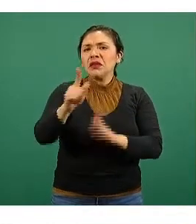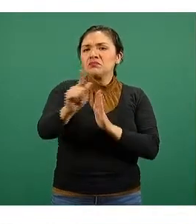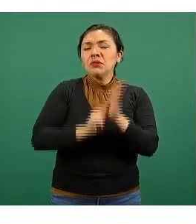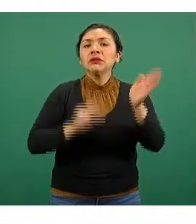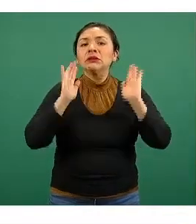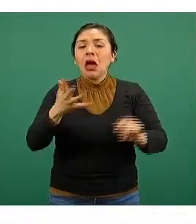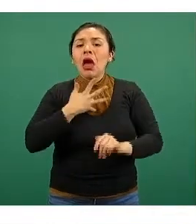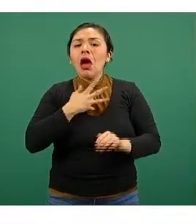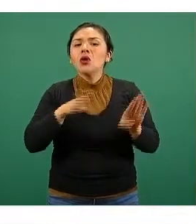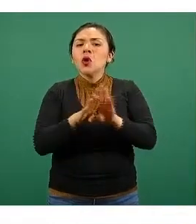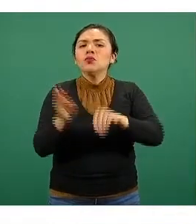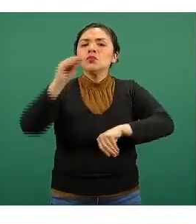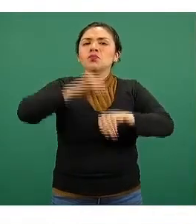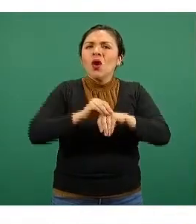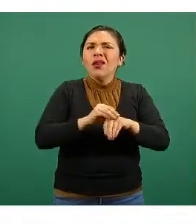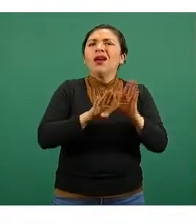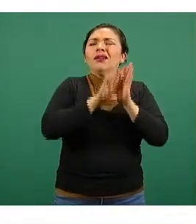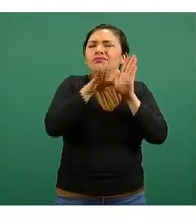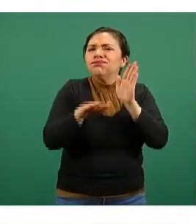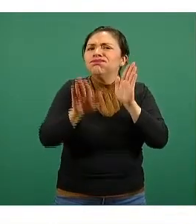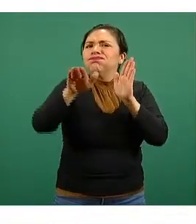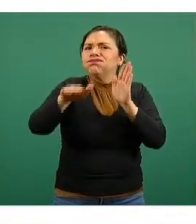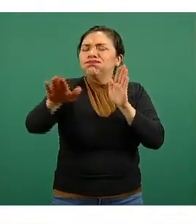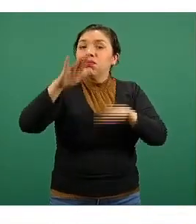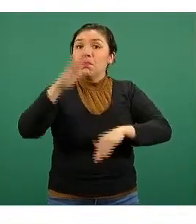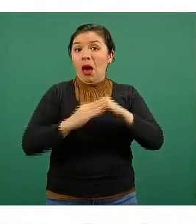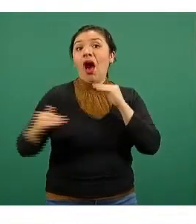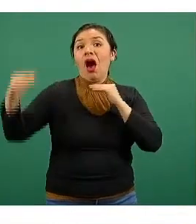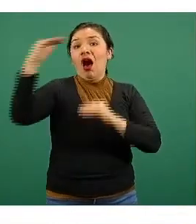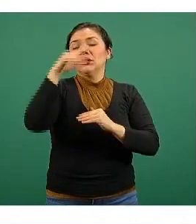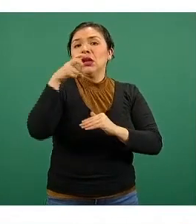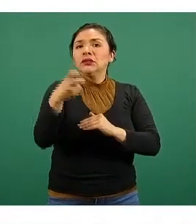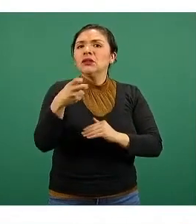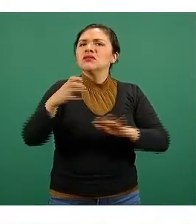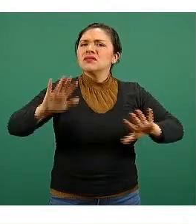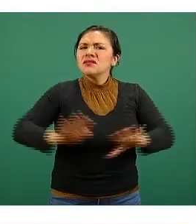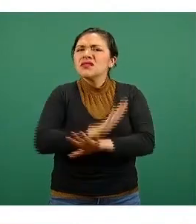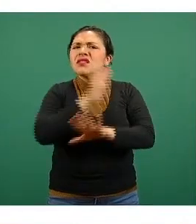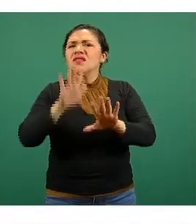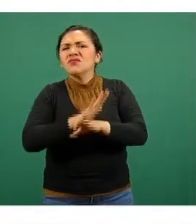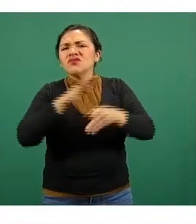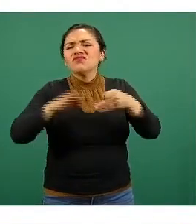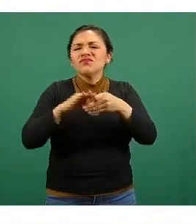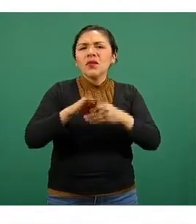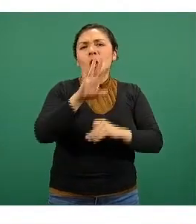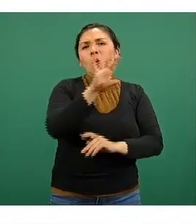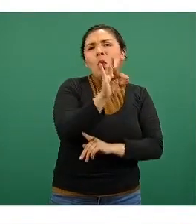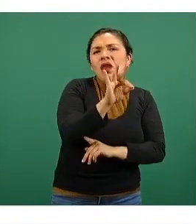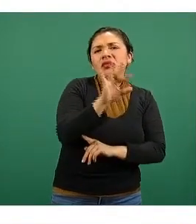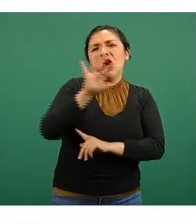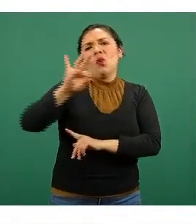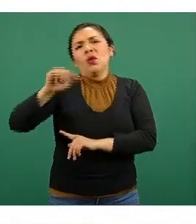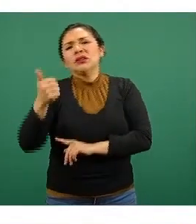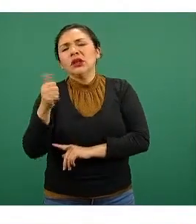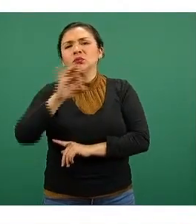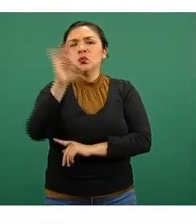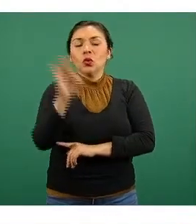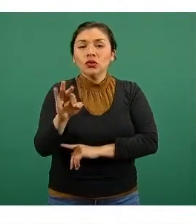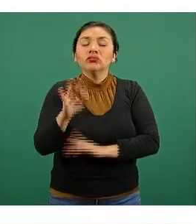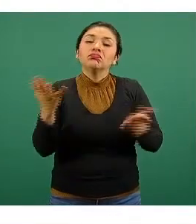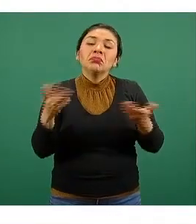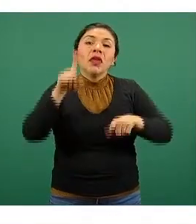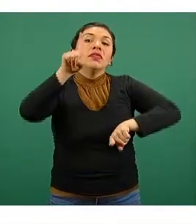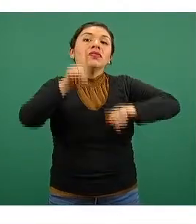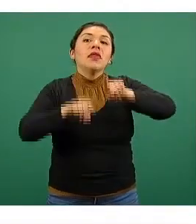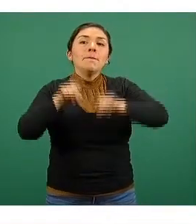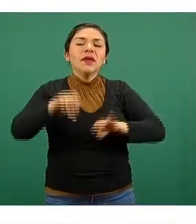tenido una meseta ondulante alta que ha estado fluctuando entre el 40 y 46%, dependiendo de